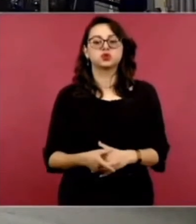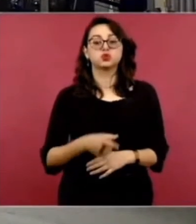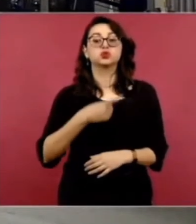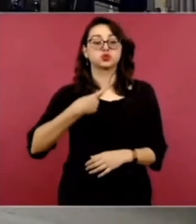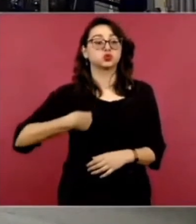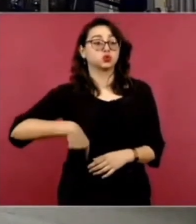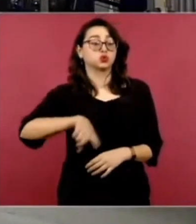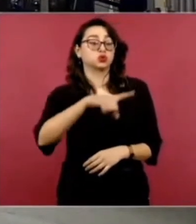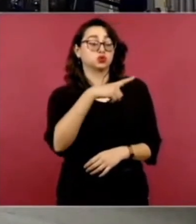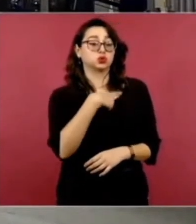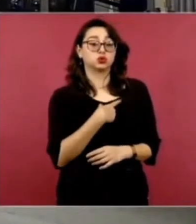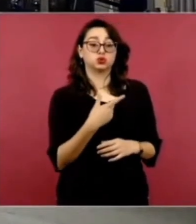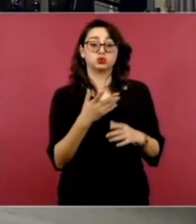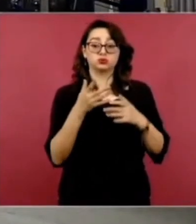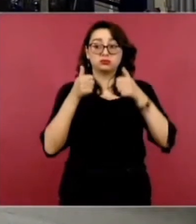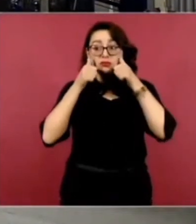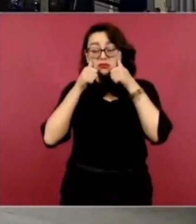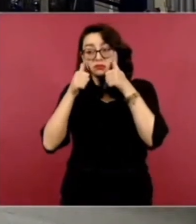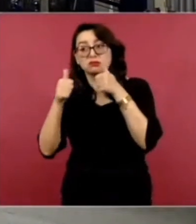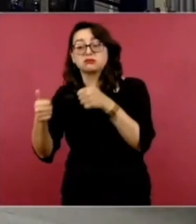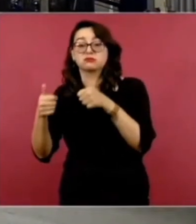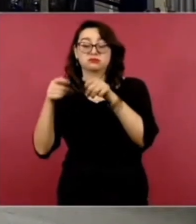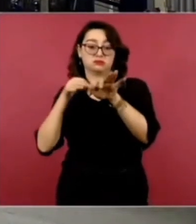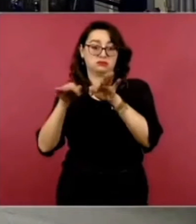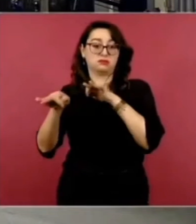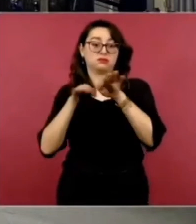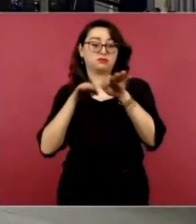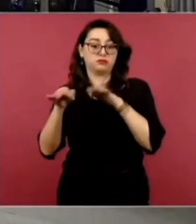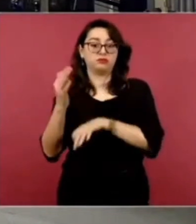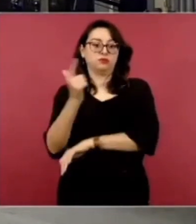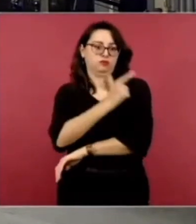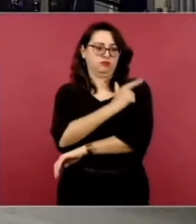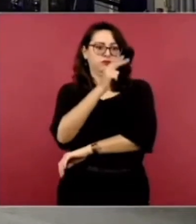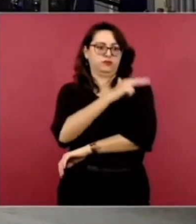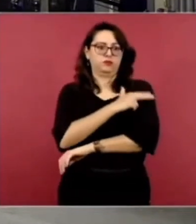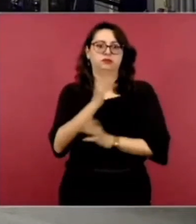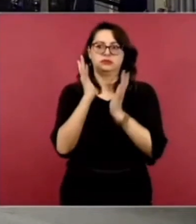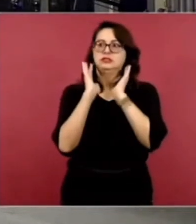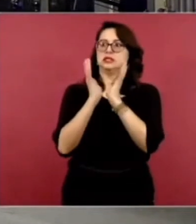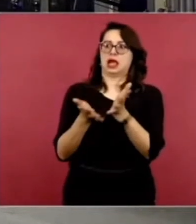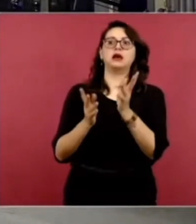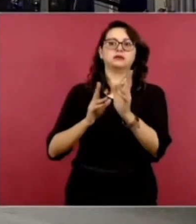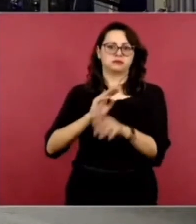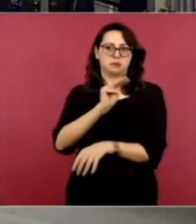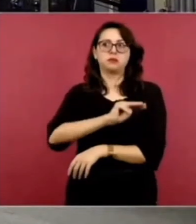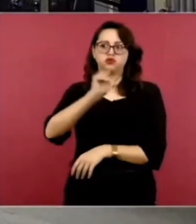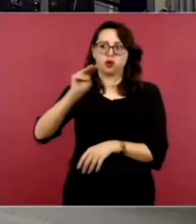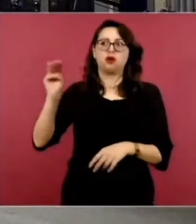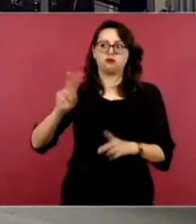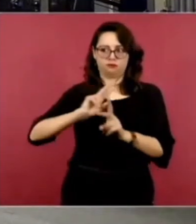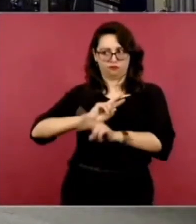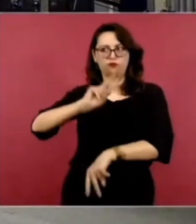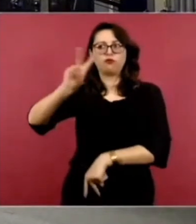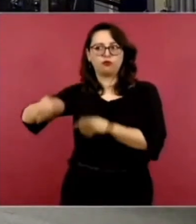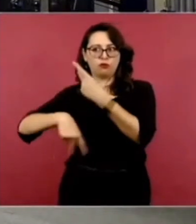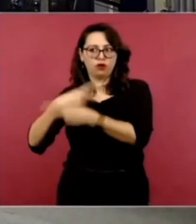allá en Michoacán, está la Guardia Nacional y